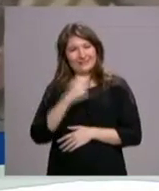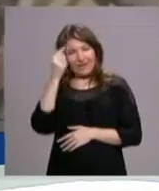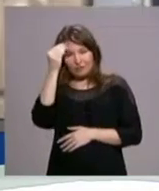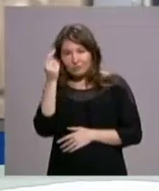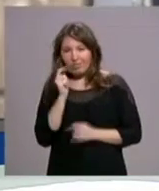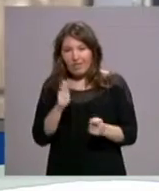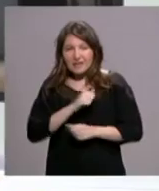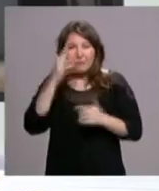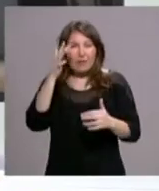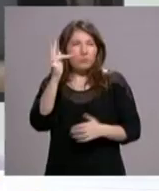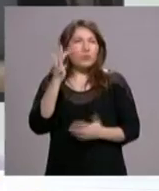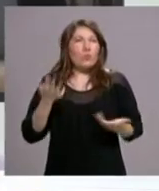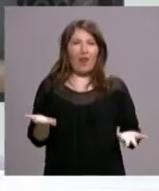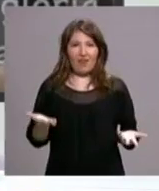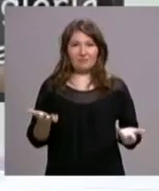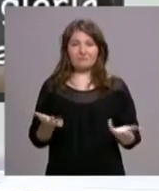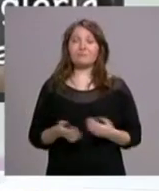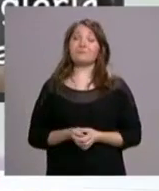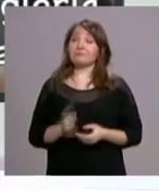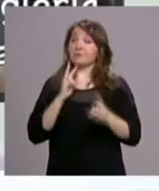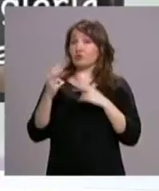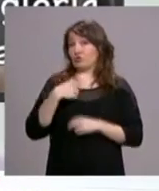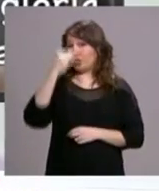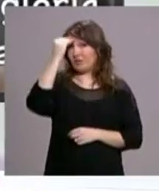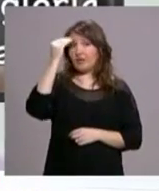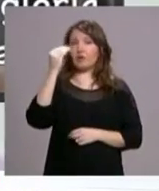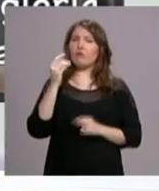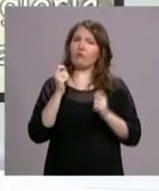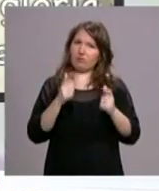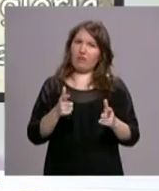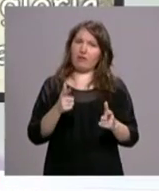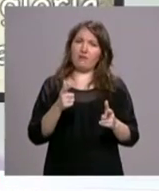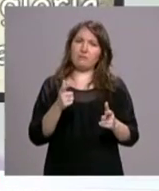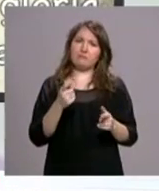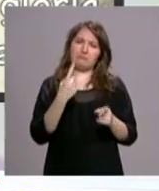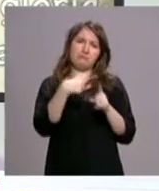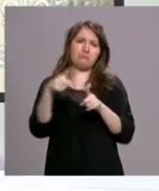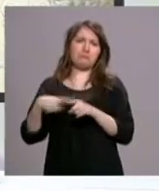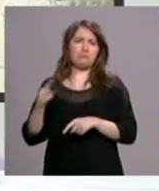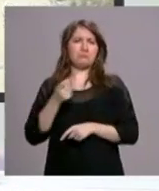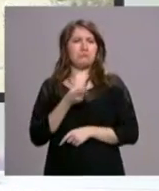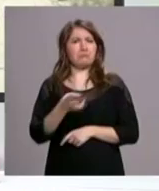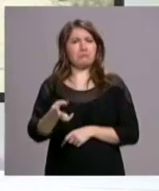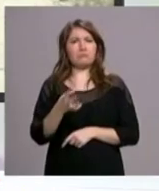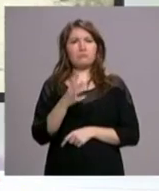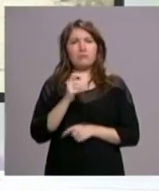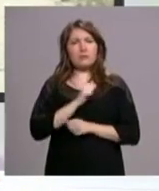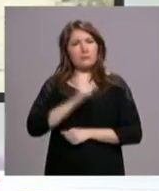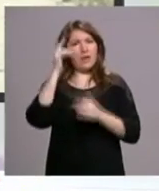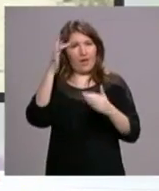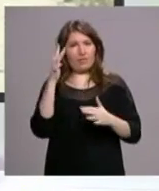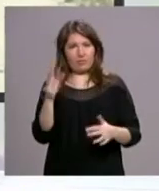ofrecer la Iglesia? Pues yo creo que podemos ofrecer varias cosas y varios motivos de